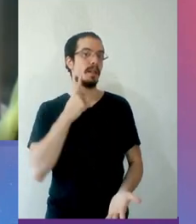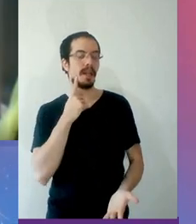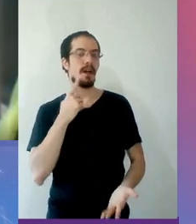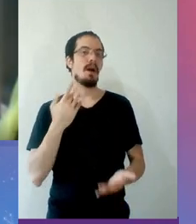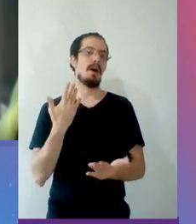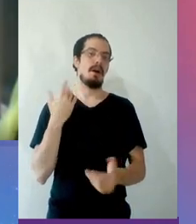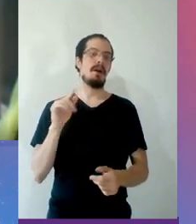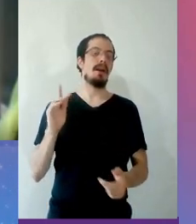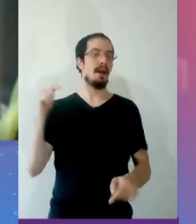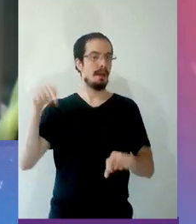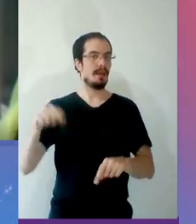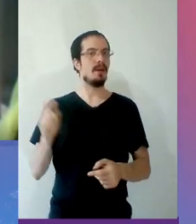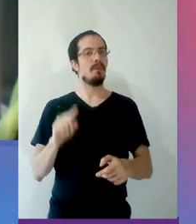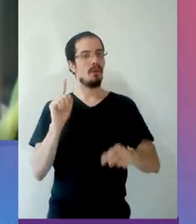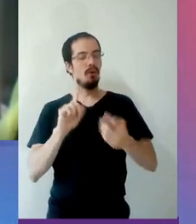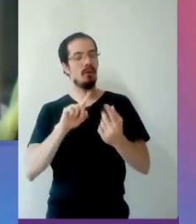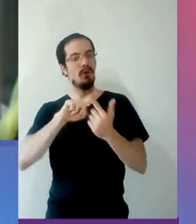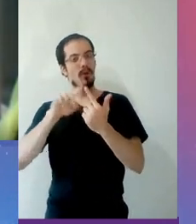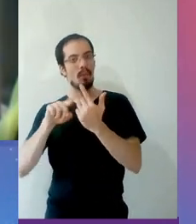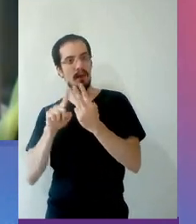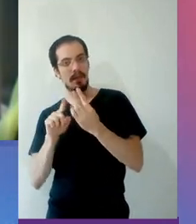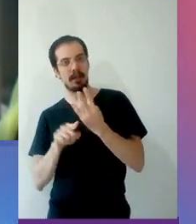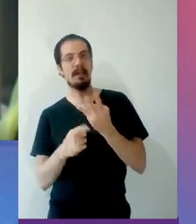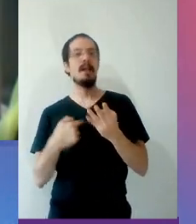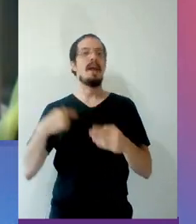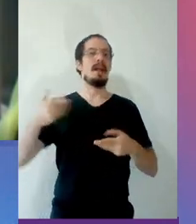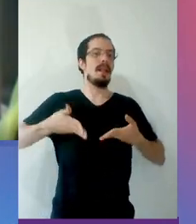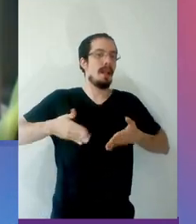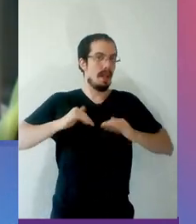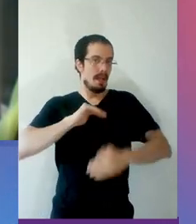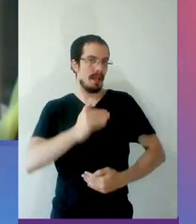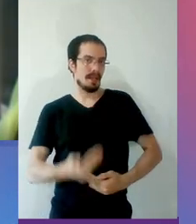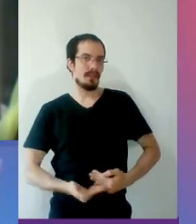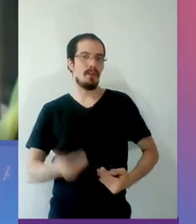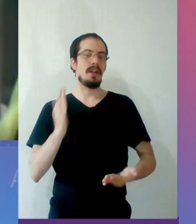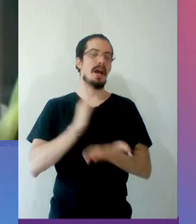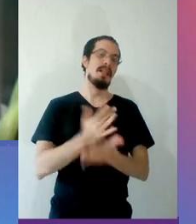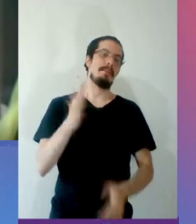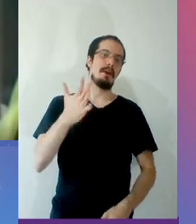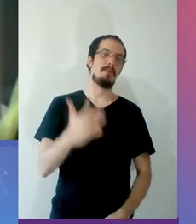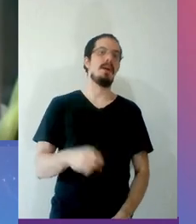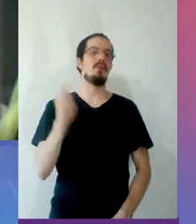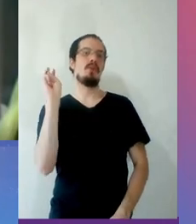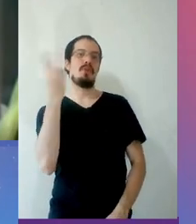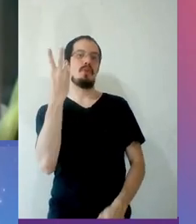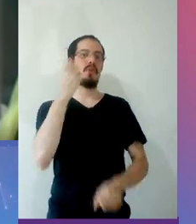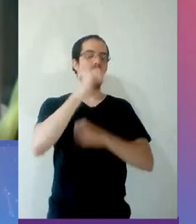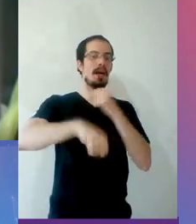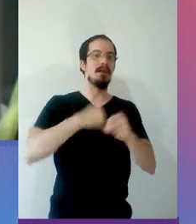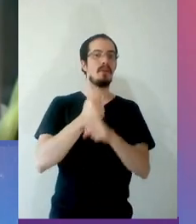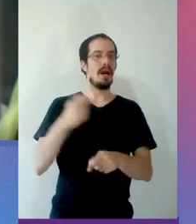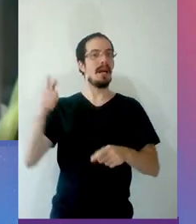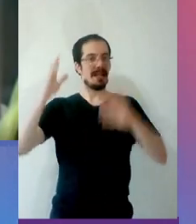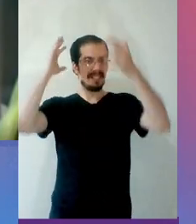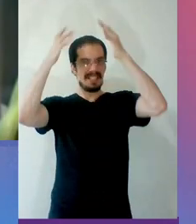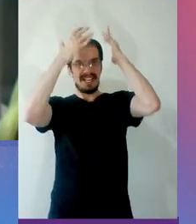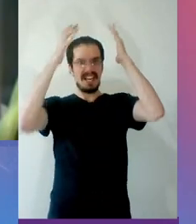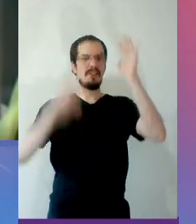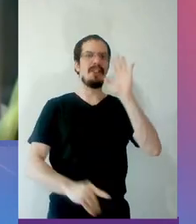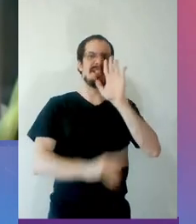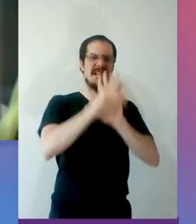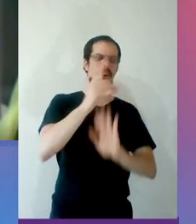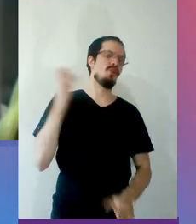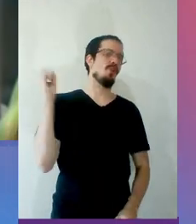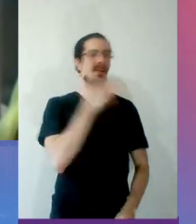hasta aproximadamente los 2 años, en donde el cerebro se desarrolla rápidamente. O sea, ya lo sabemos, ya lo comentaron